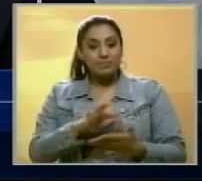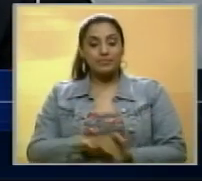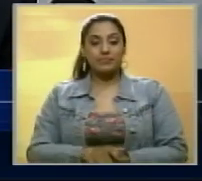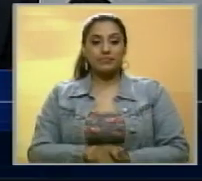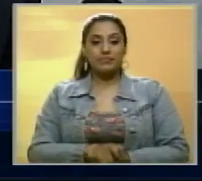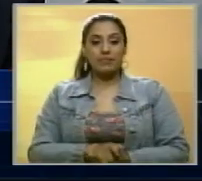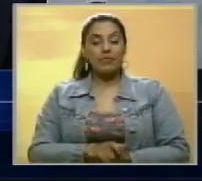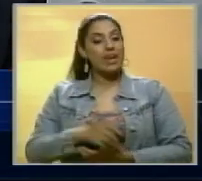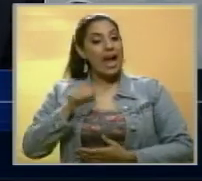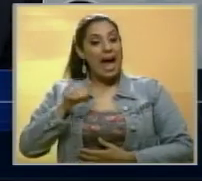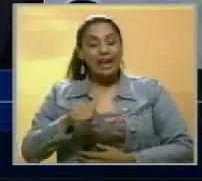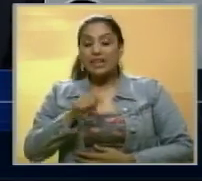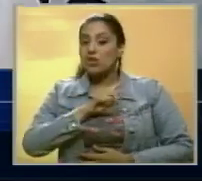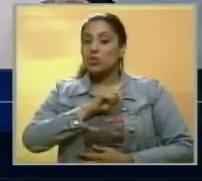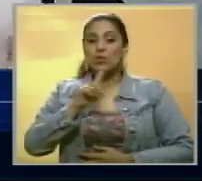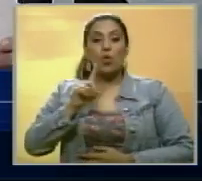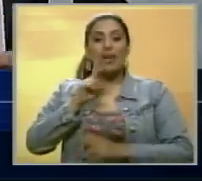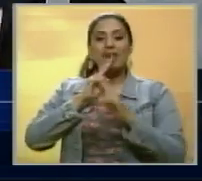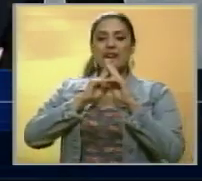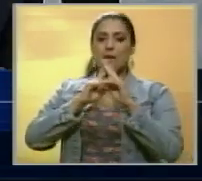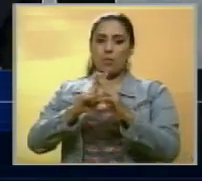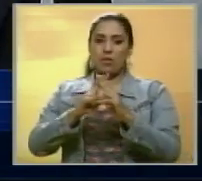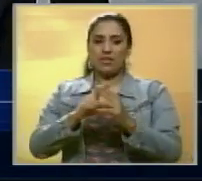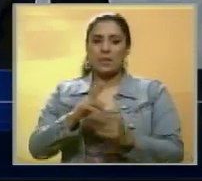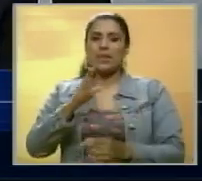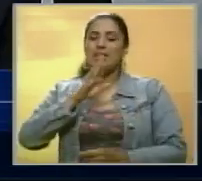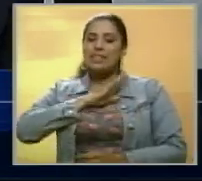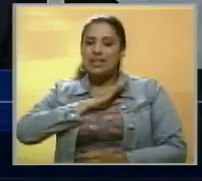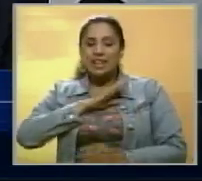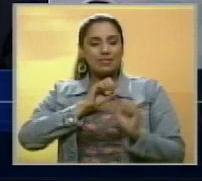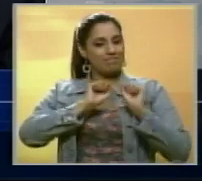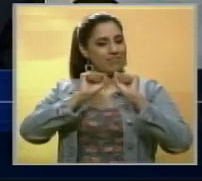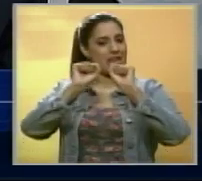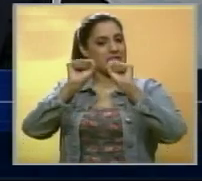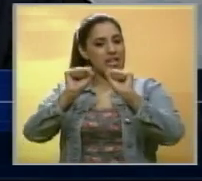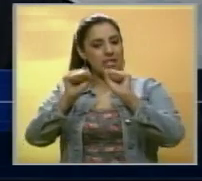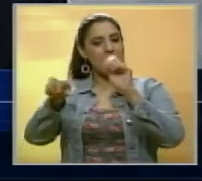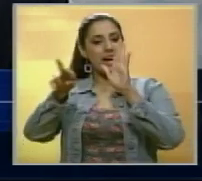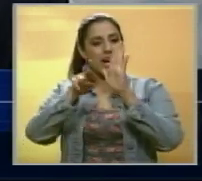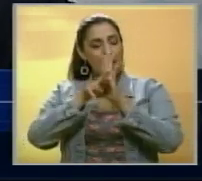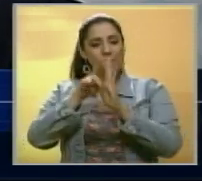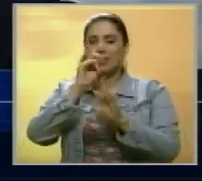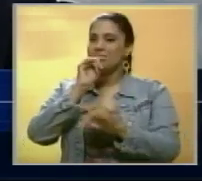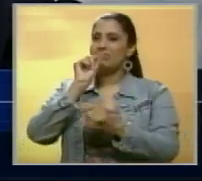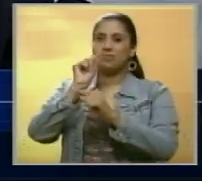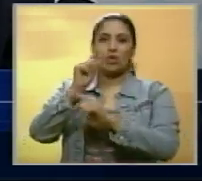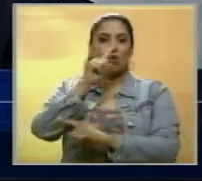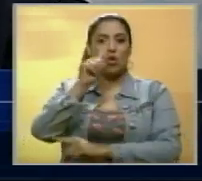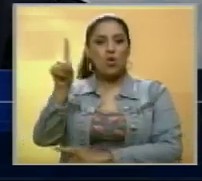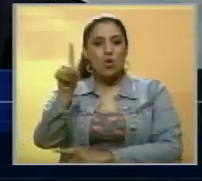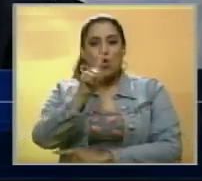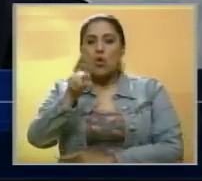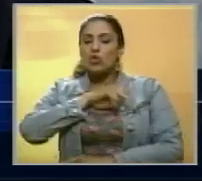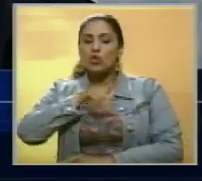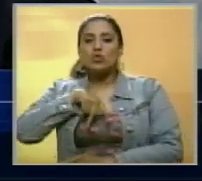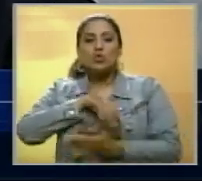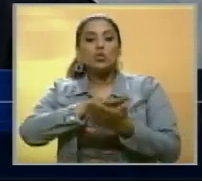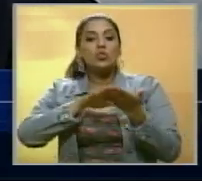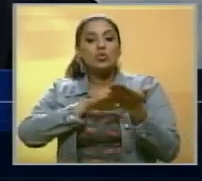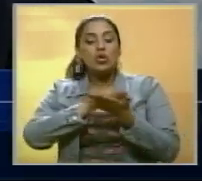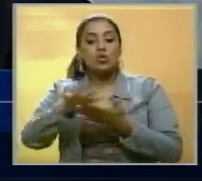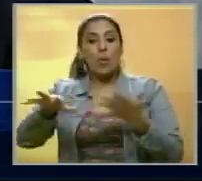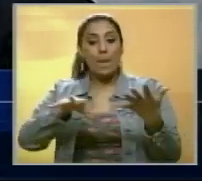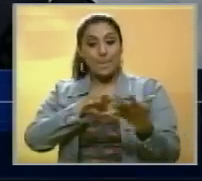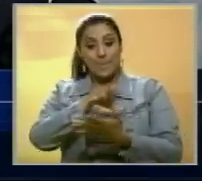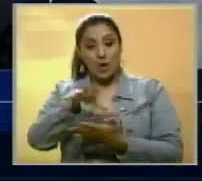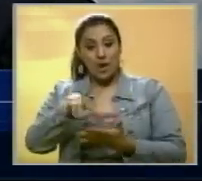lo quiero, no es la respuesta, y tenemos que rechazarlo y tenemos que condenarlo, no se resuelve la